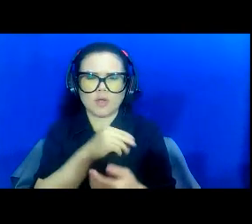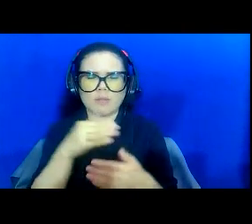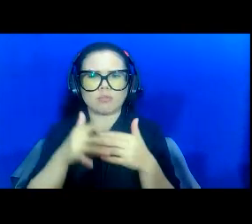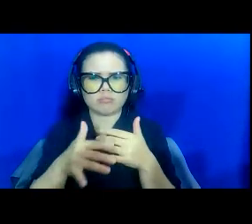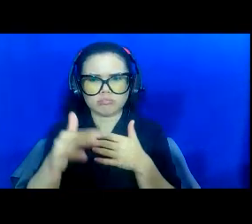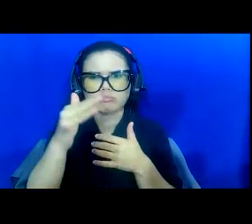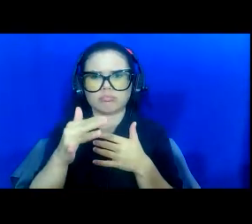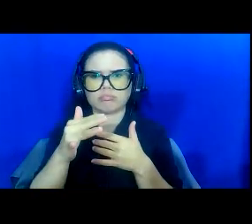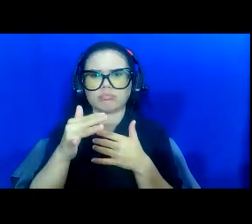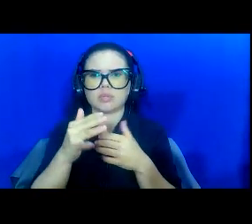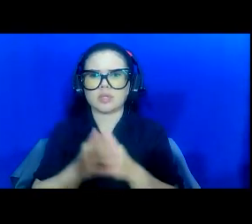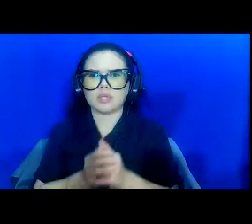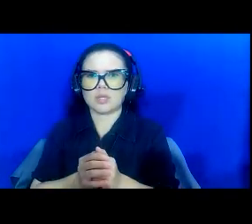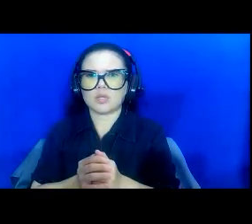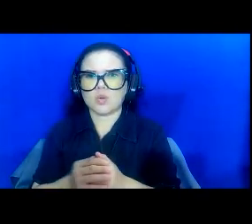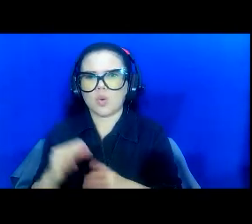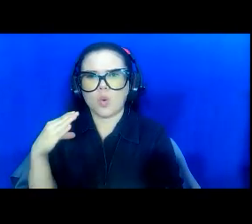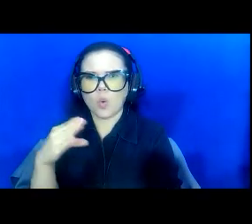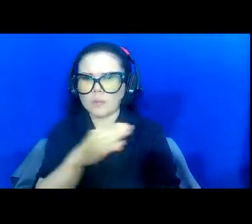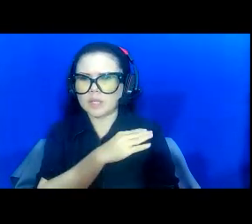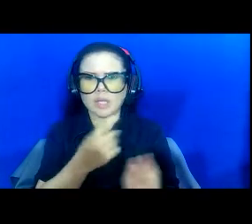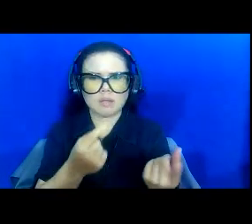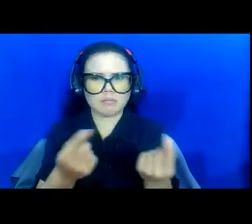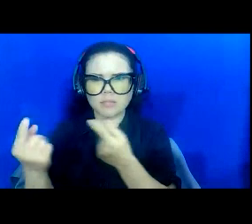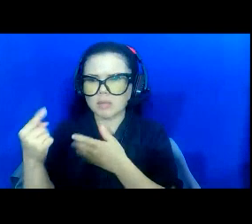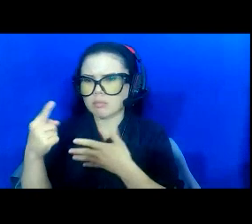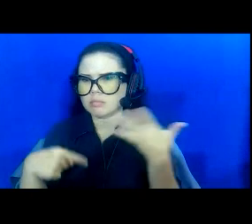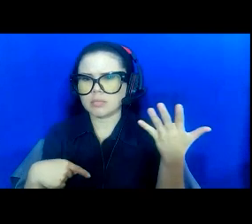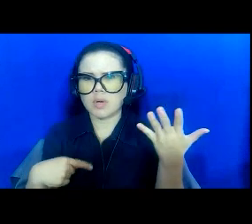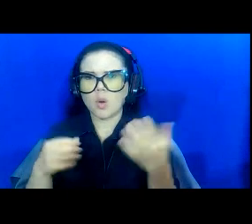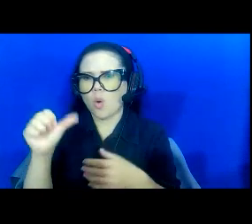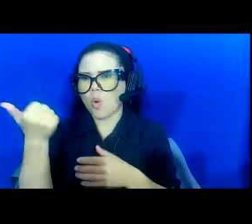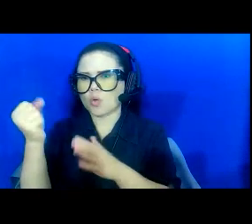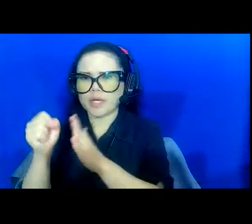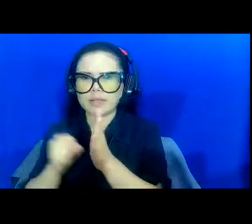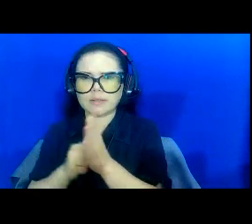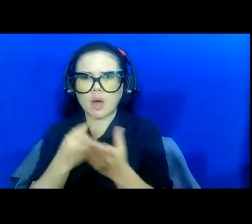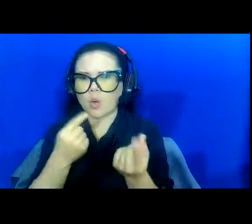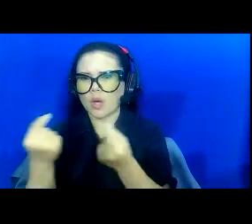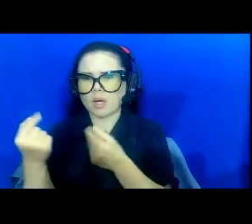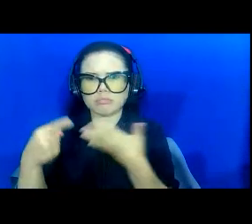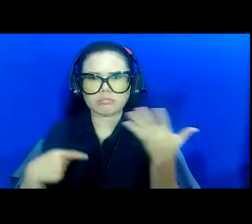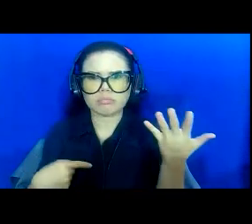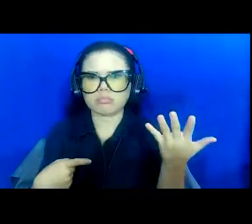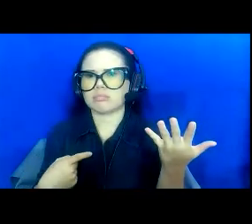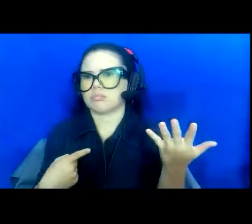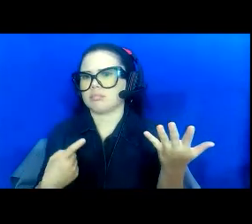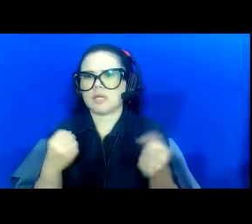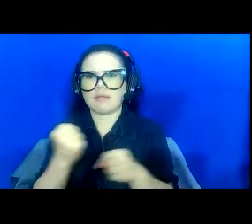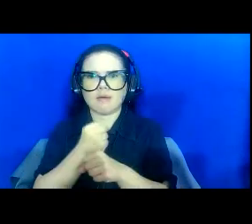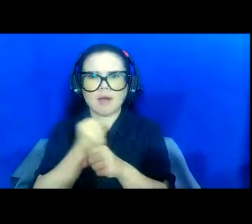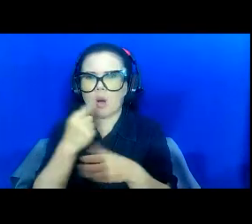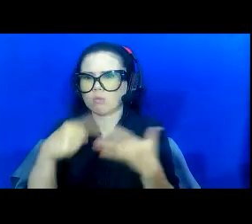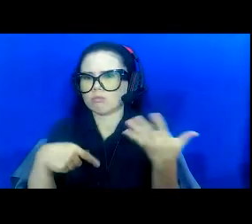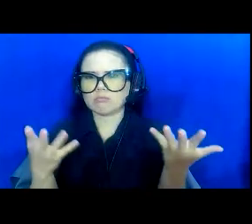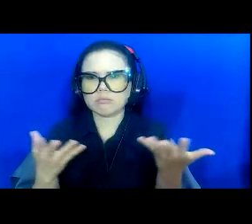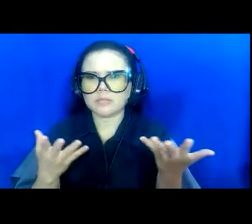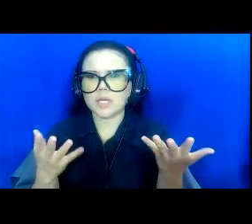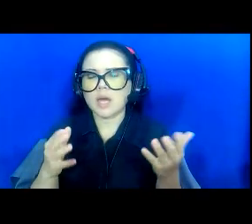comité, un poco de qué están haciendo otros estados y un poco también sobre el plan de trabajo, o sea, porque ya hay actividades que están revisadas y que están